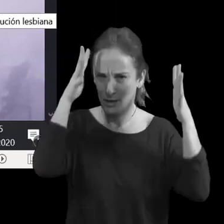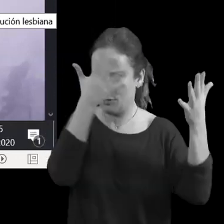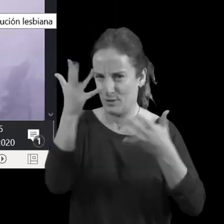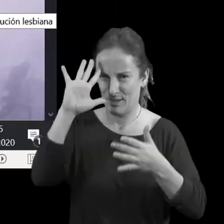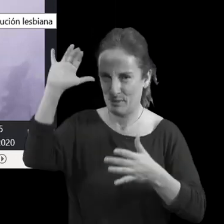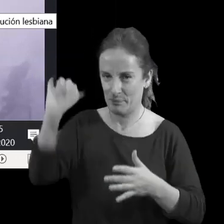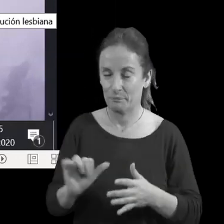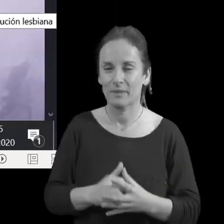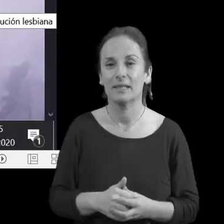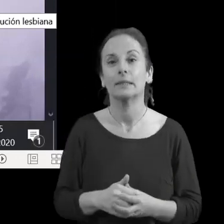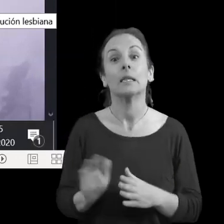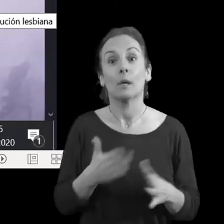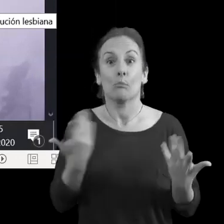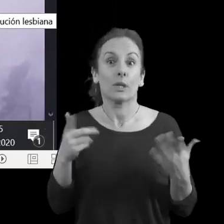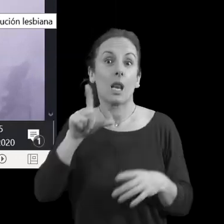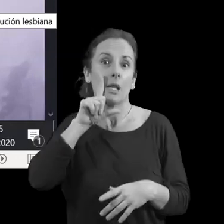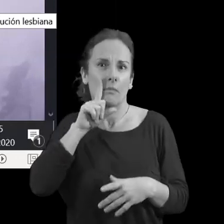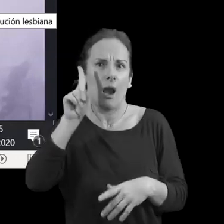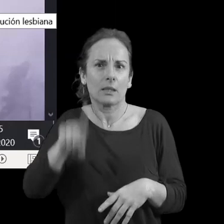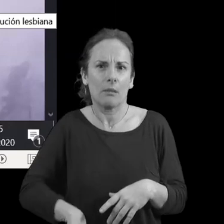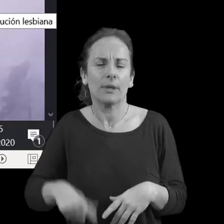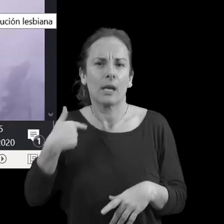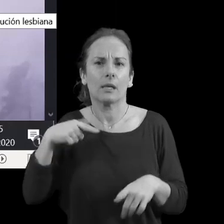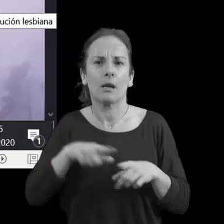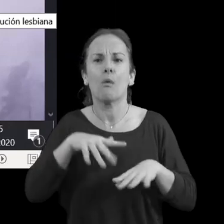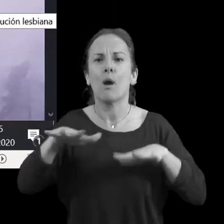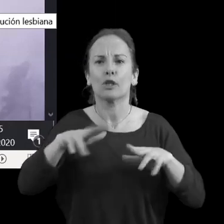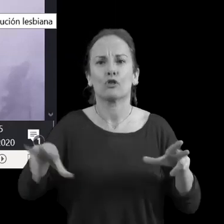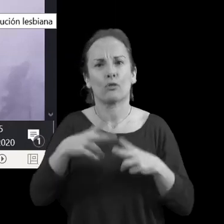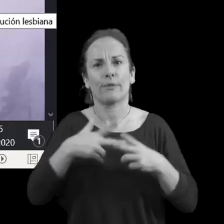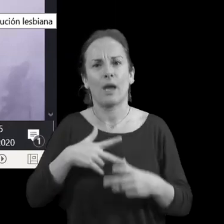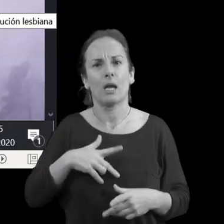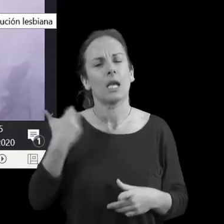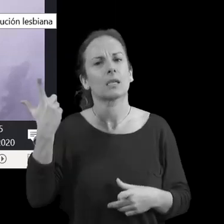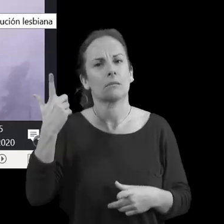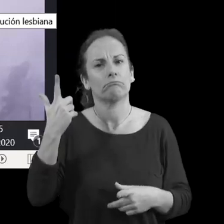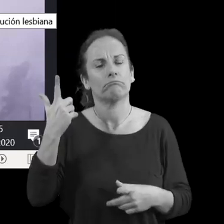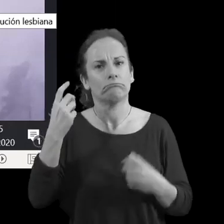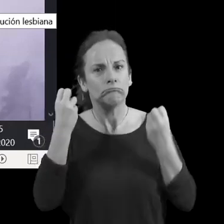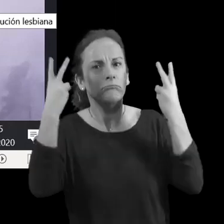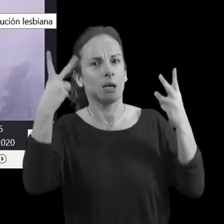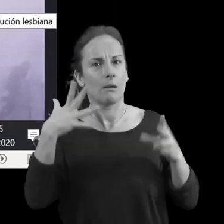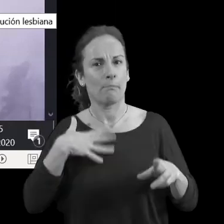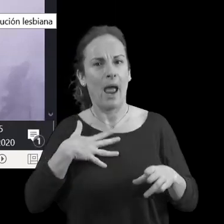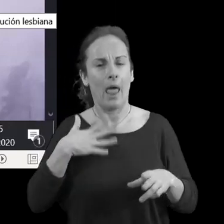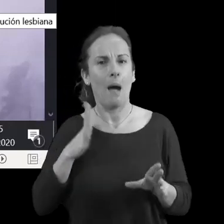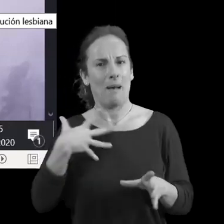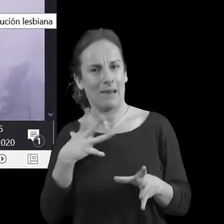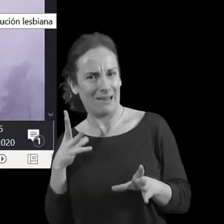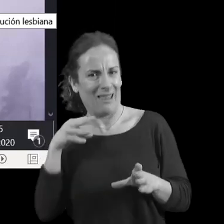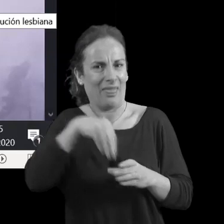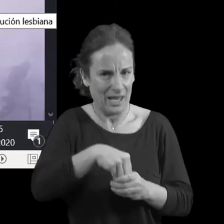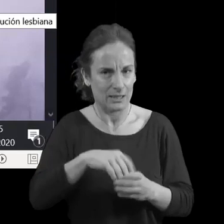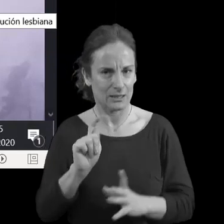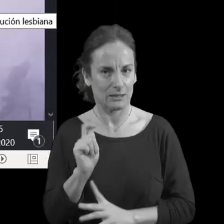lesbiana en clave política, pues hubo que darla también en los movimientos sociales, el feminista, el movimiento LGTBI, ¿no? Como luego le han dado las personas